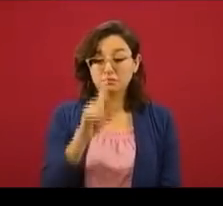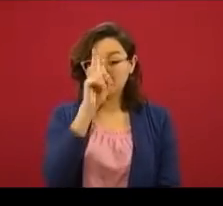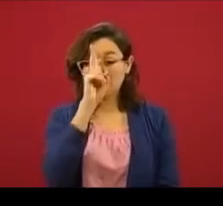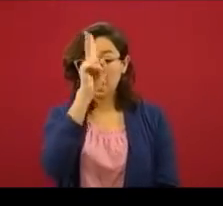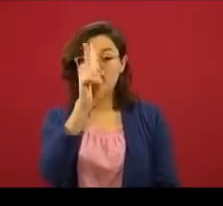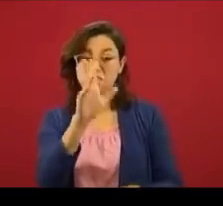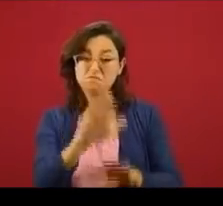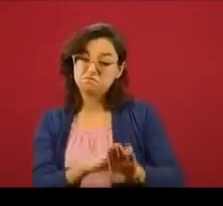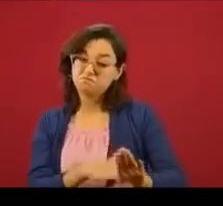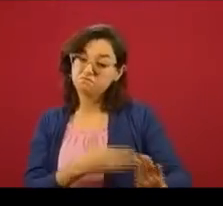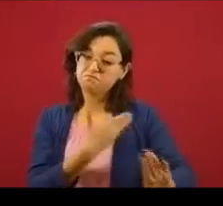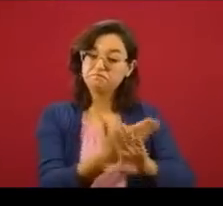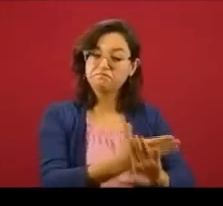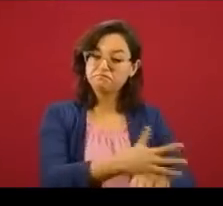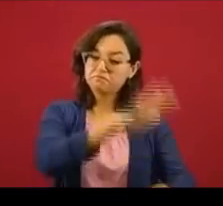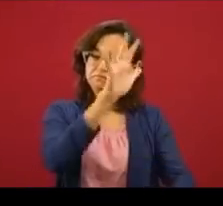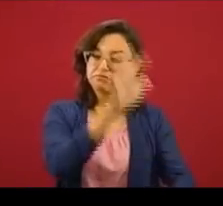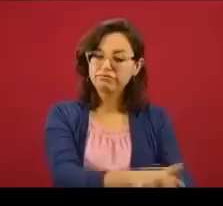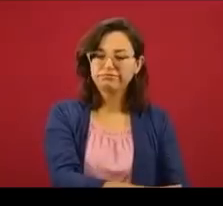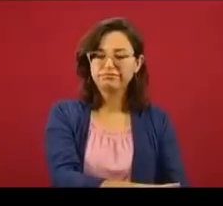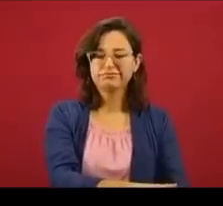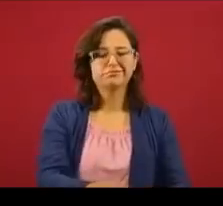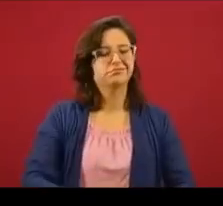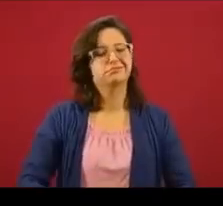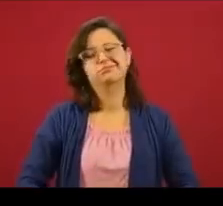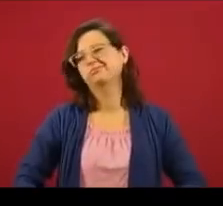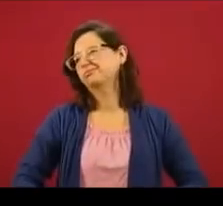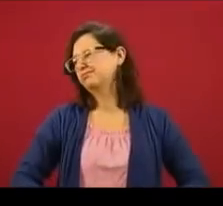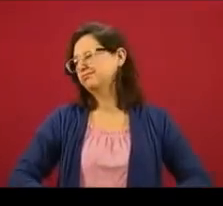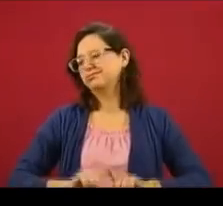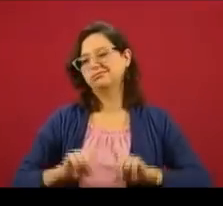represivo, hay un mundo